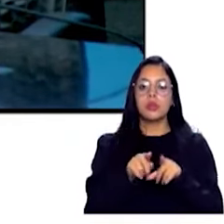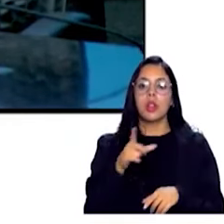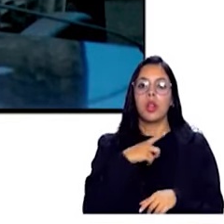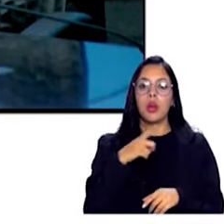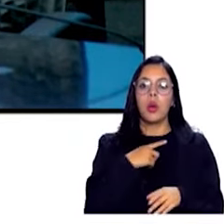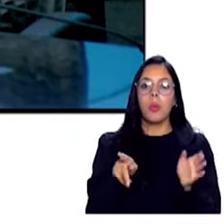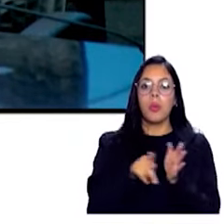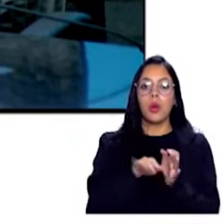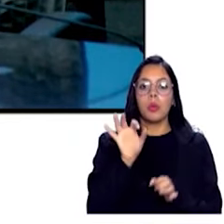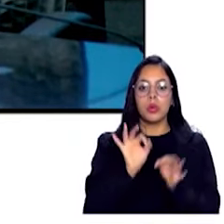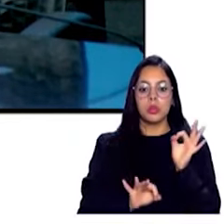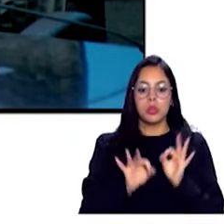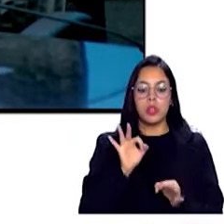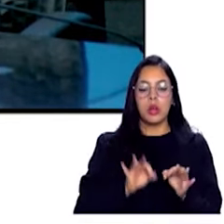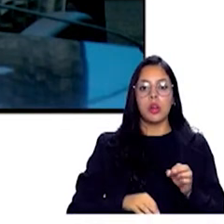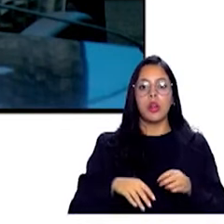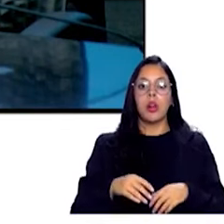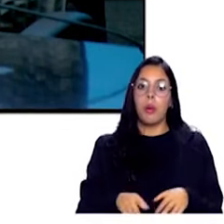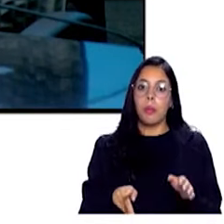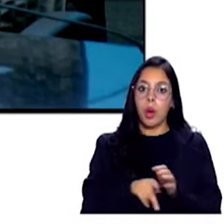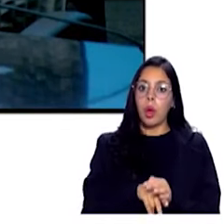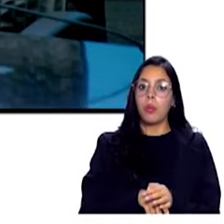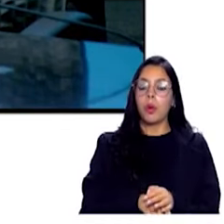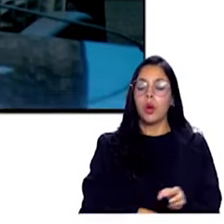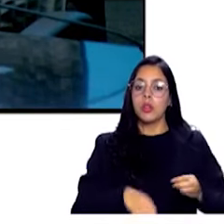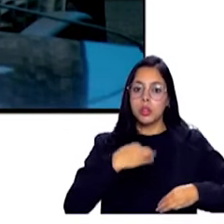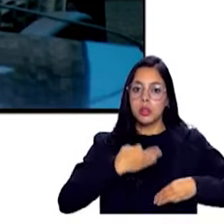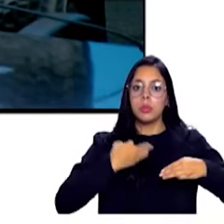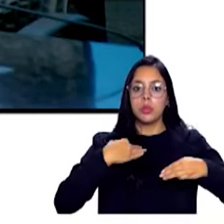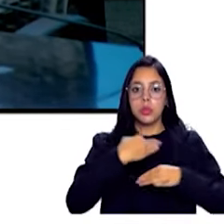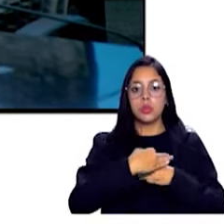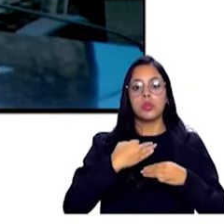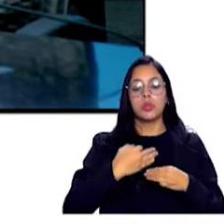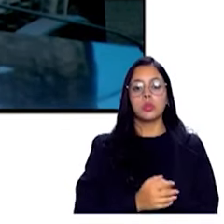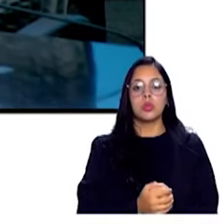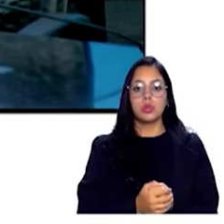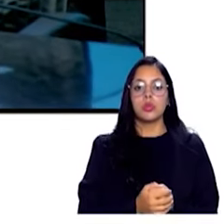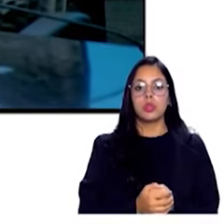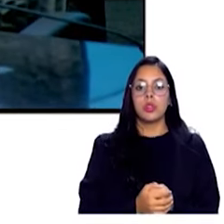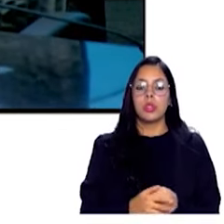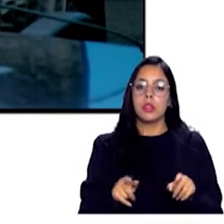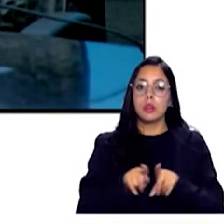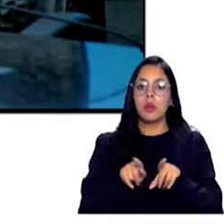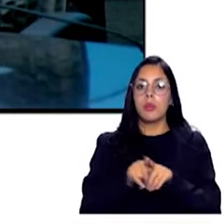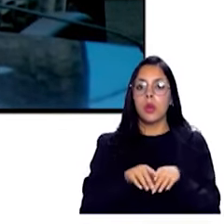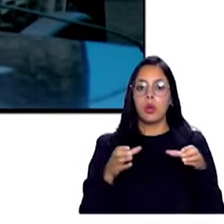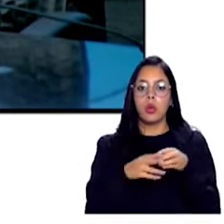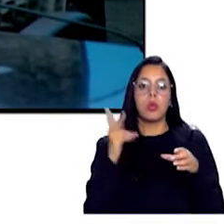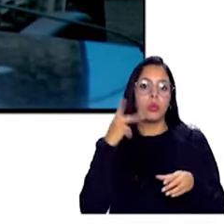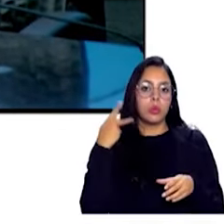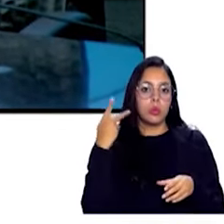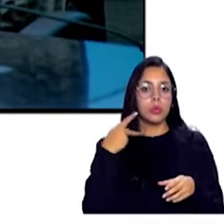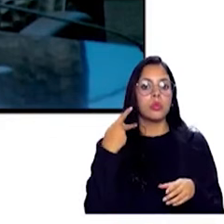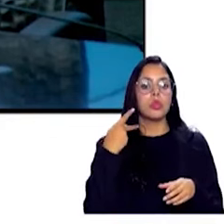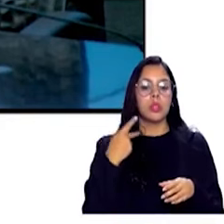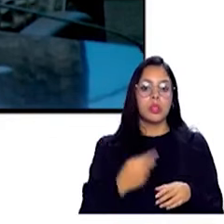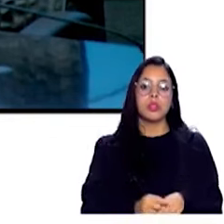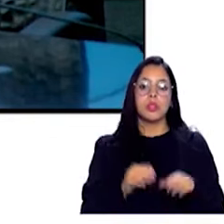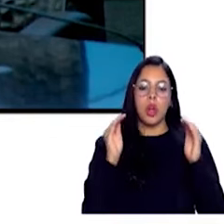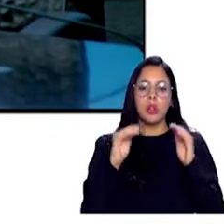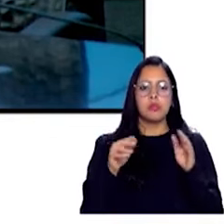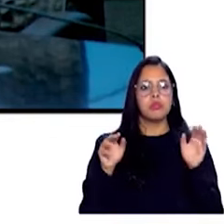na Y también de parlamentarios representantes asambleístas diputados Y